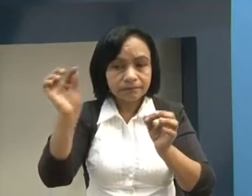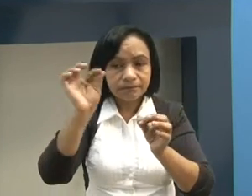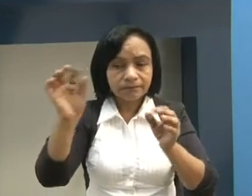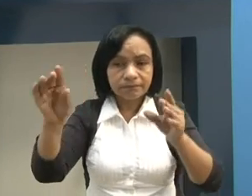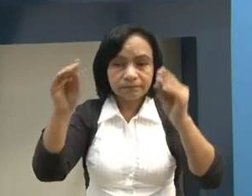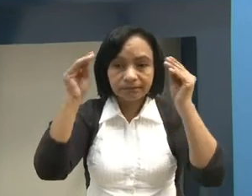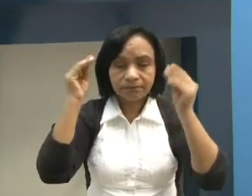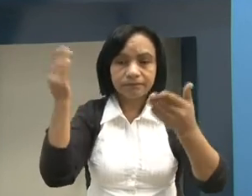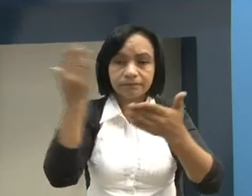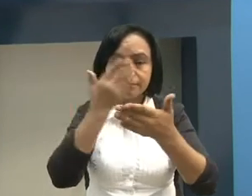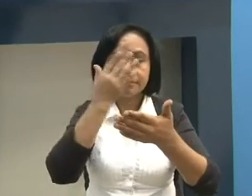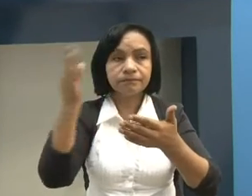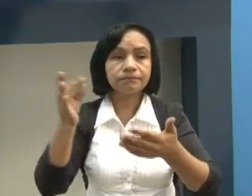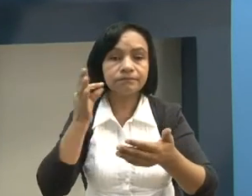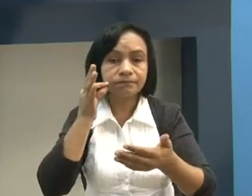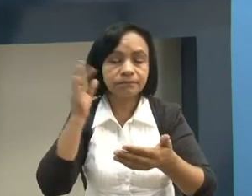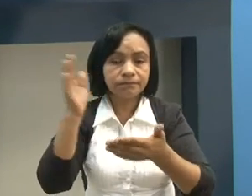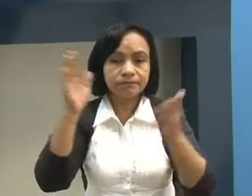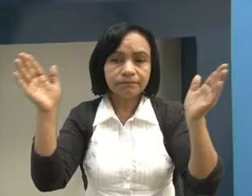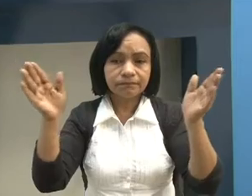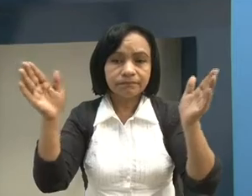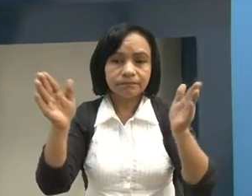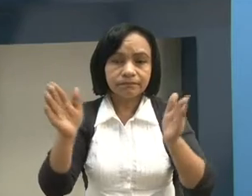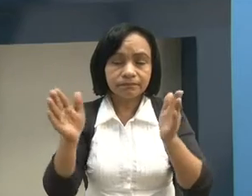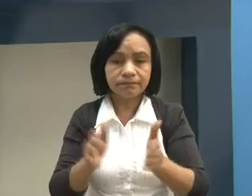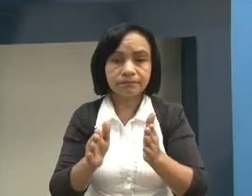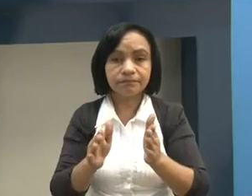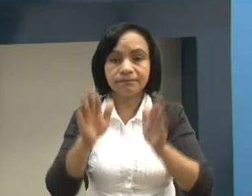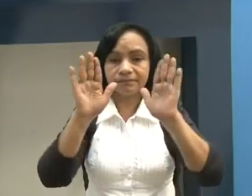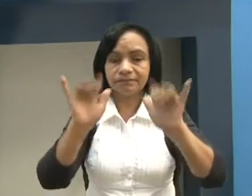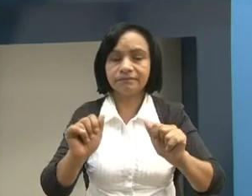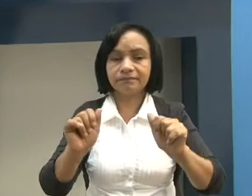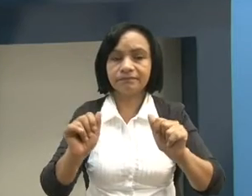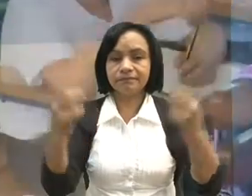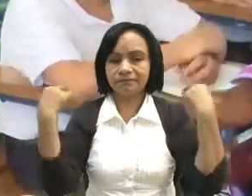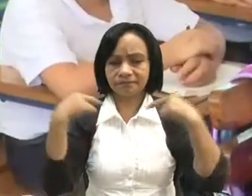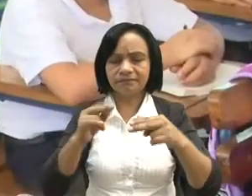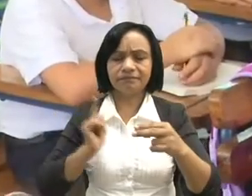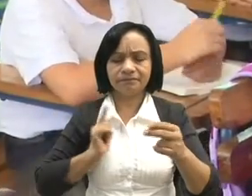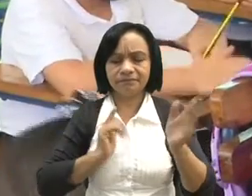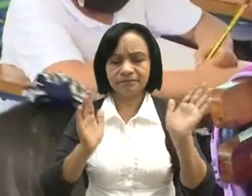que llamamos de profesionalización. Sí. Se ha ido reduciendo. ¿Por qué? Porque simplemente a veces